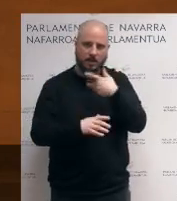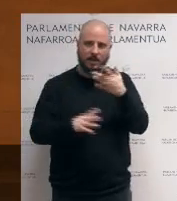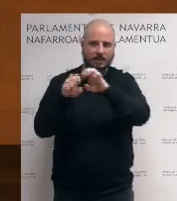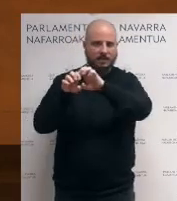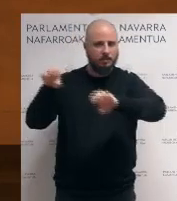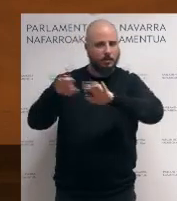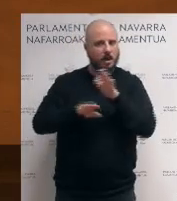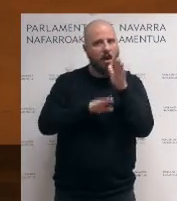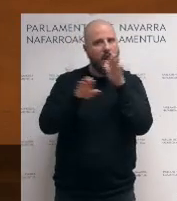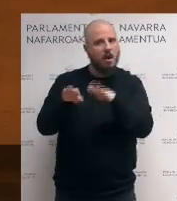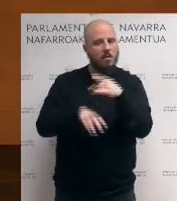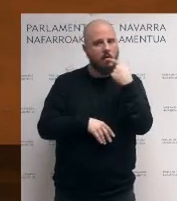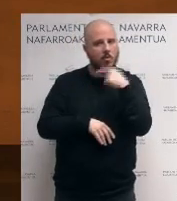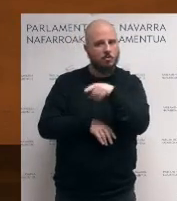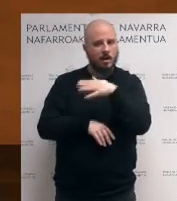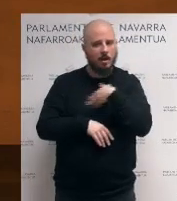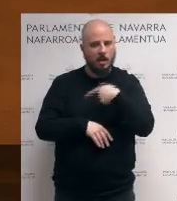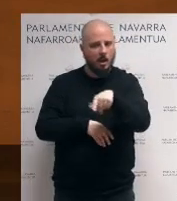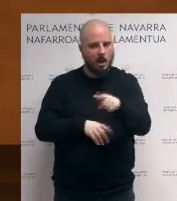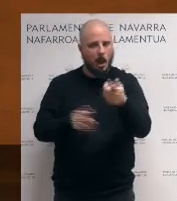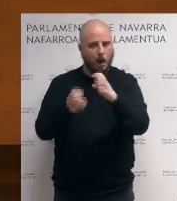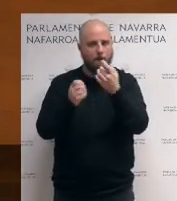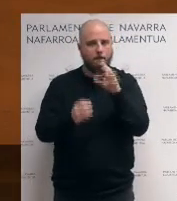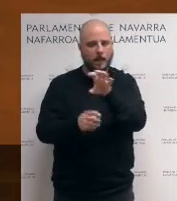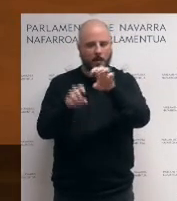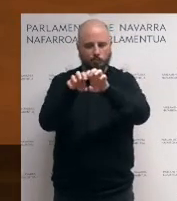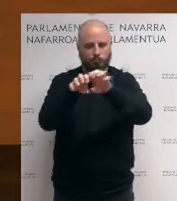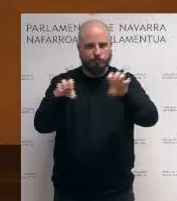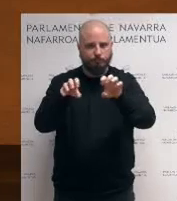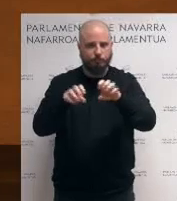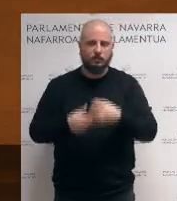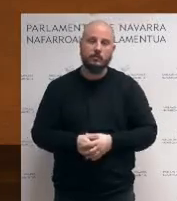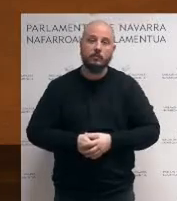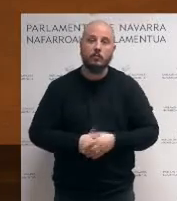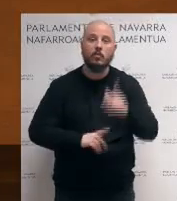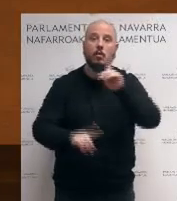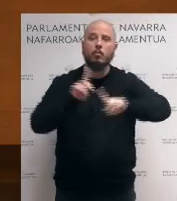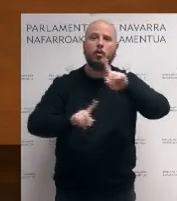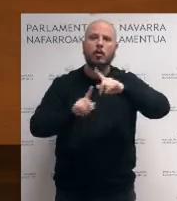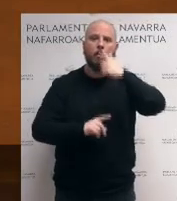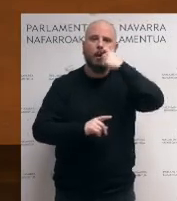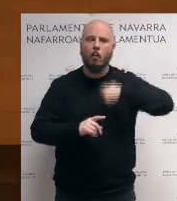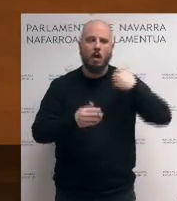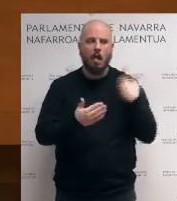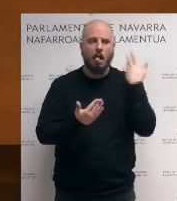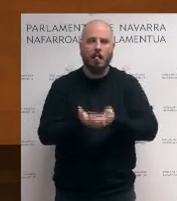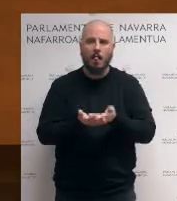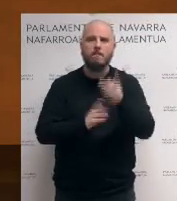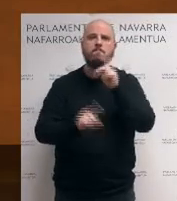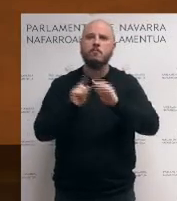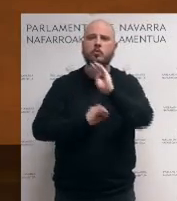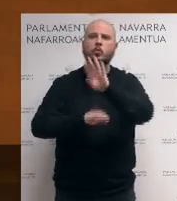de Donbass para intentar partir el país desde dentro. ¿Y saben cuál es el problema de los ucranianos desde esas fechas, el problema de ese país